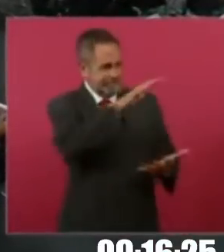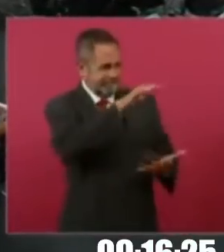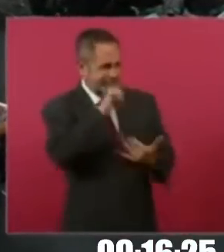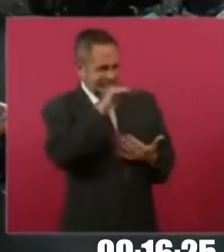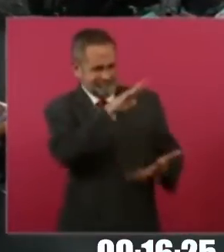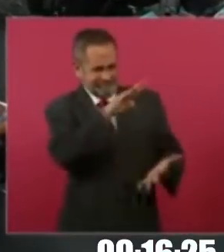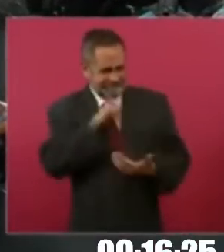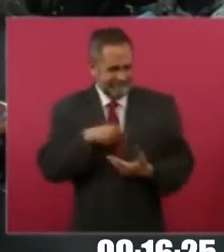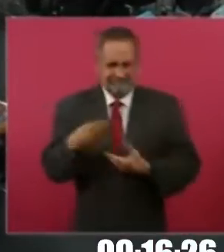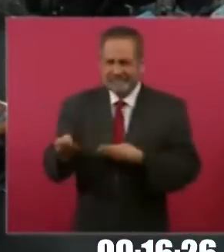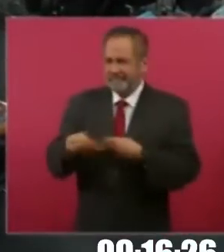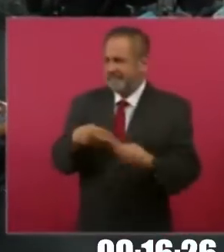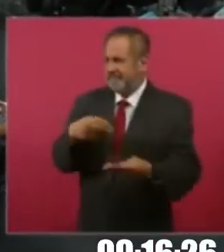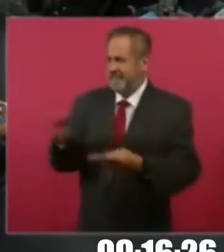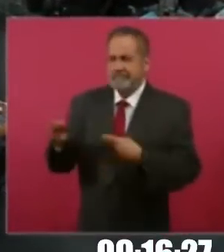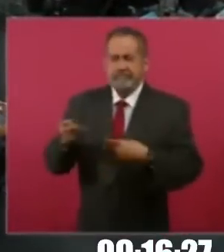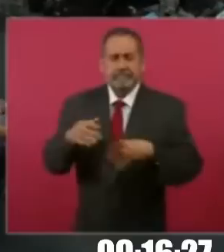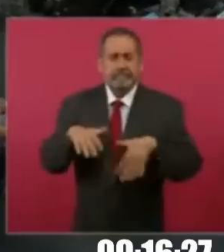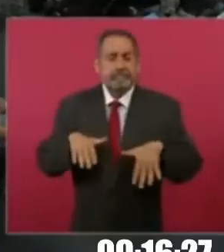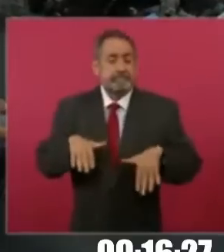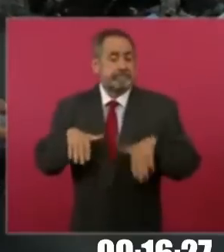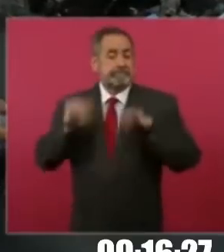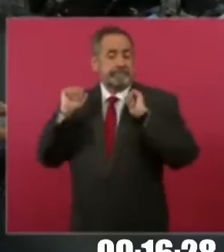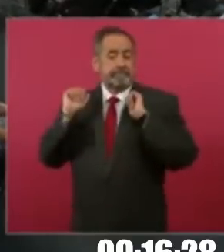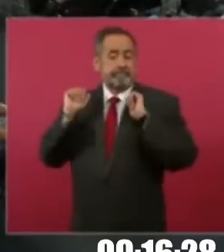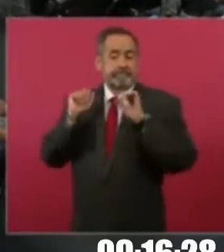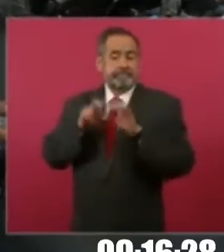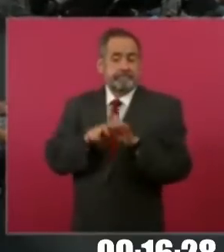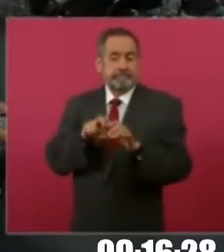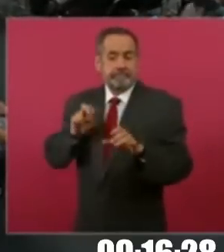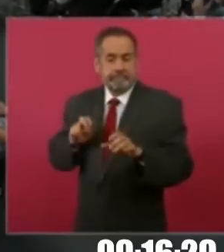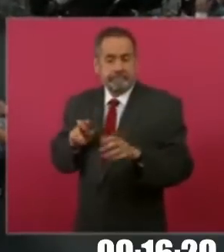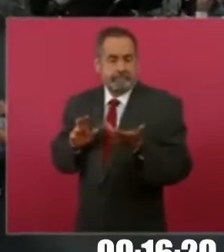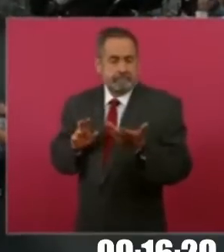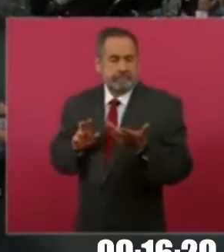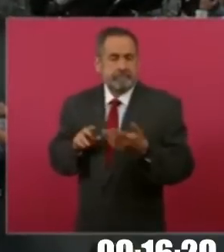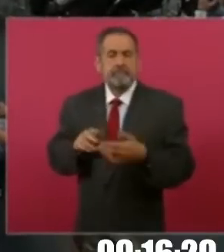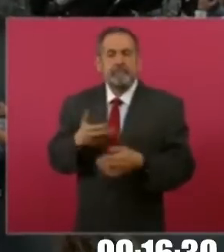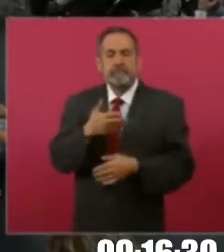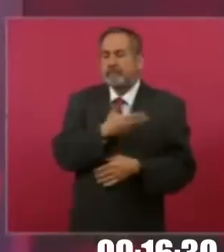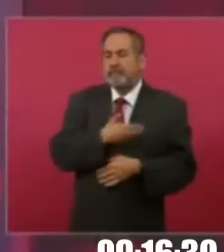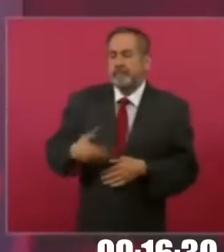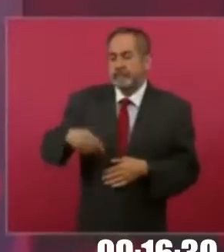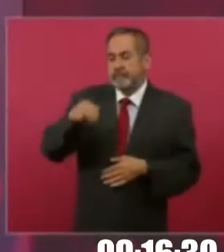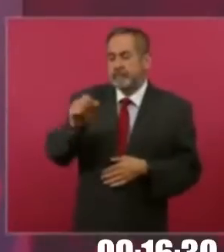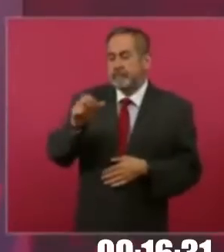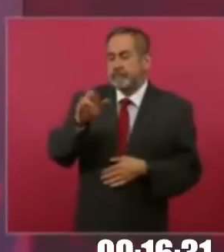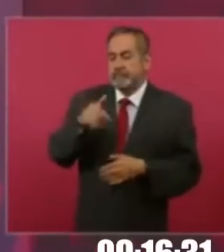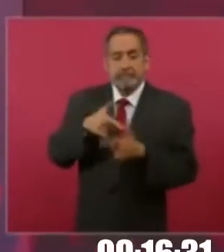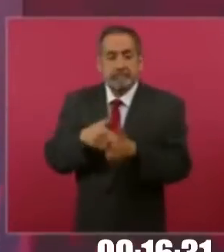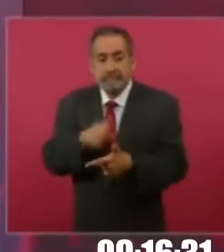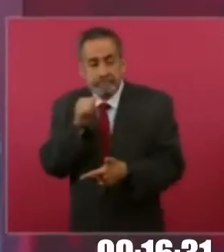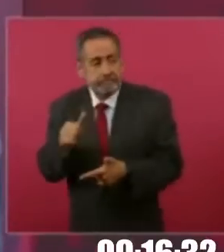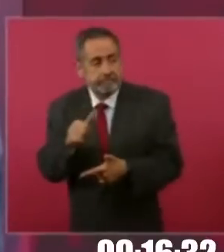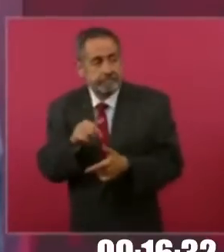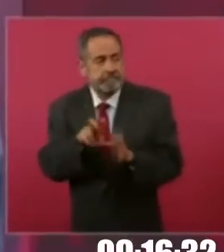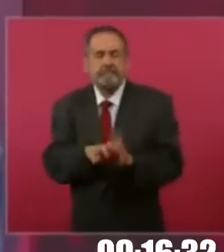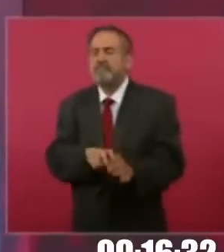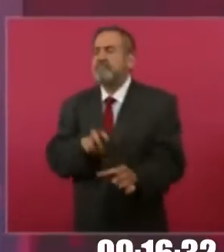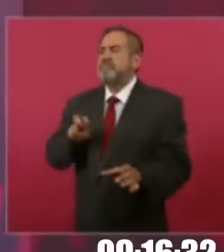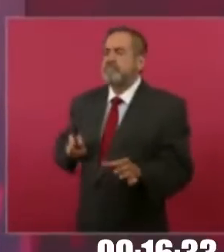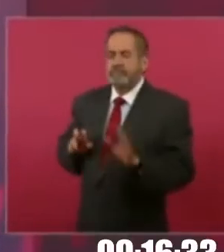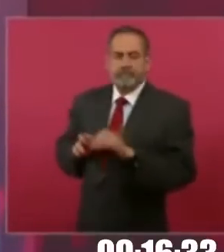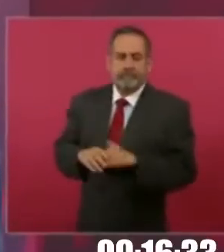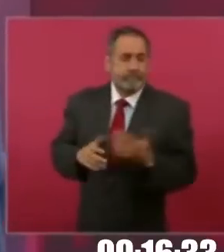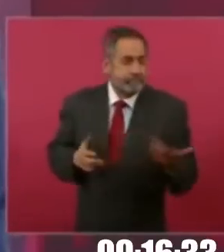y macri quedara de nuevo como presidente Entonces el fondo monetario internacional